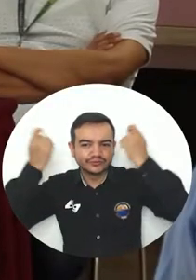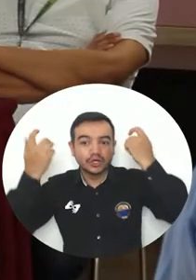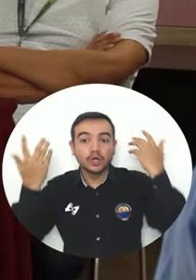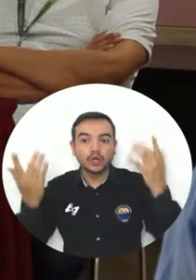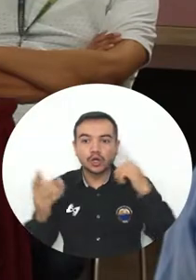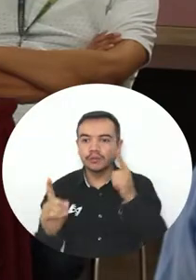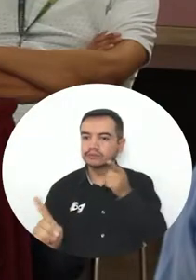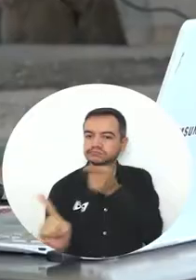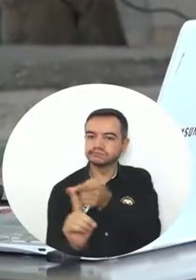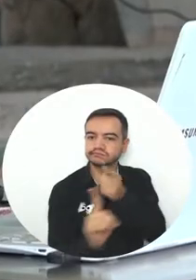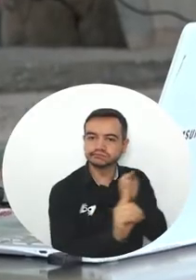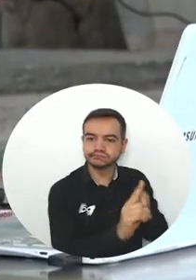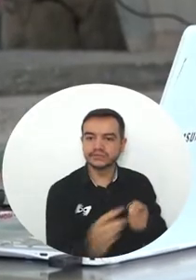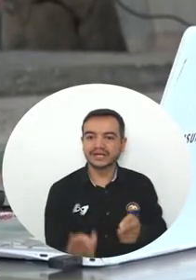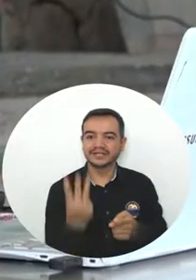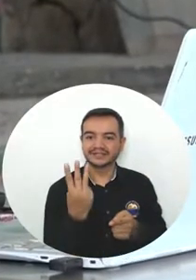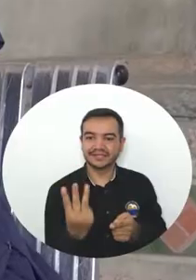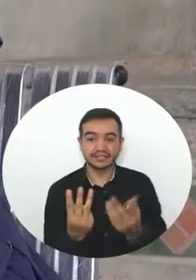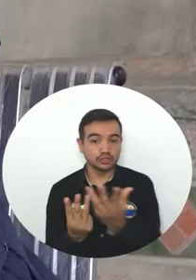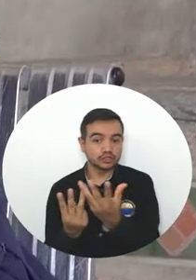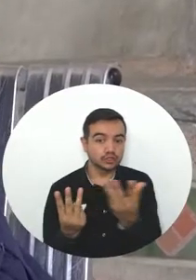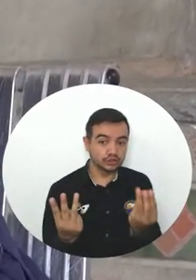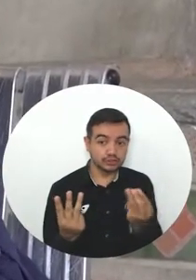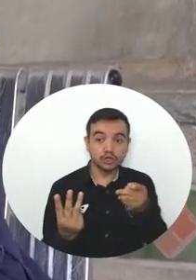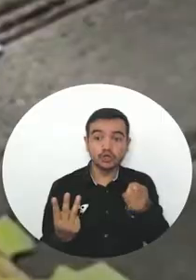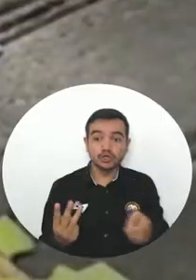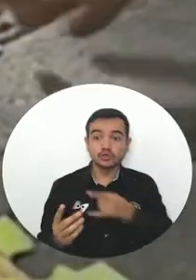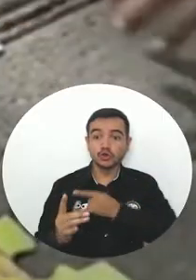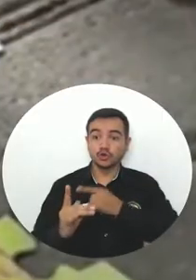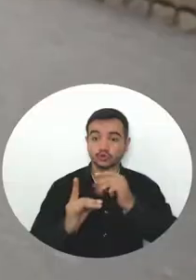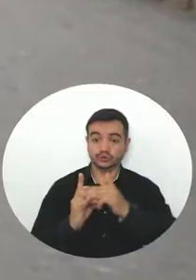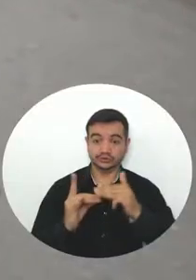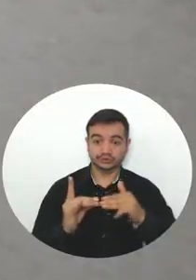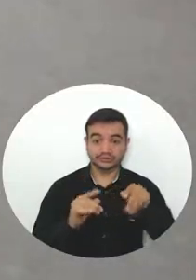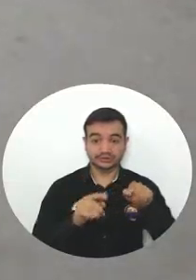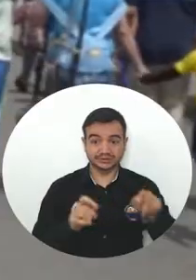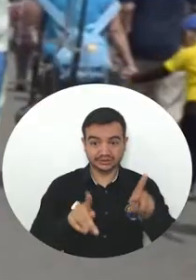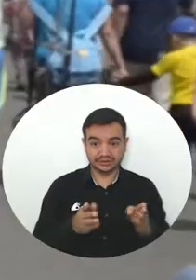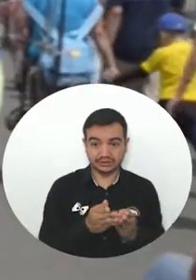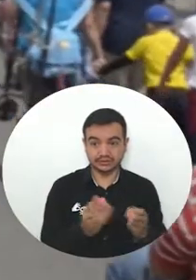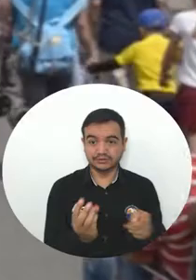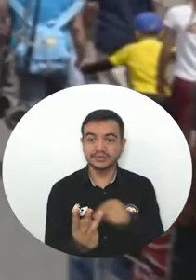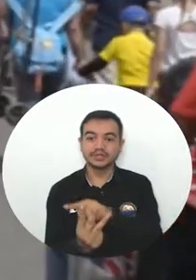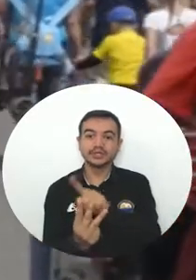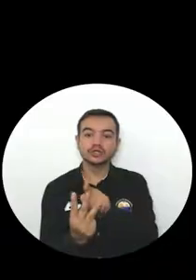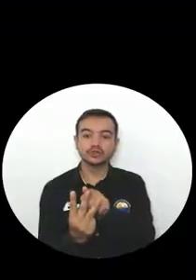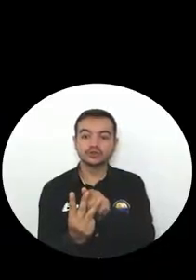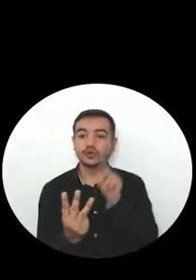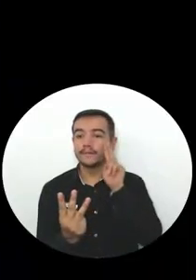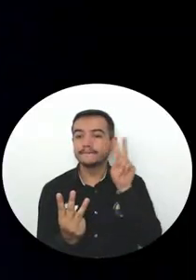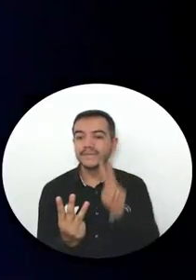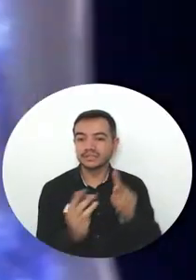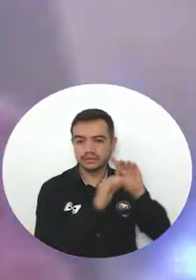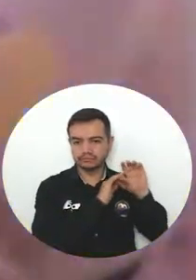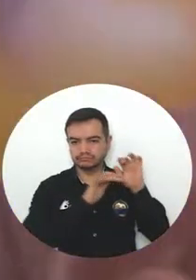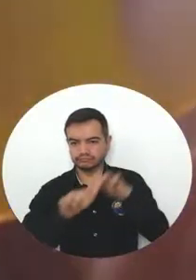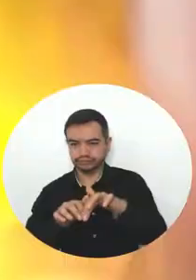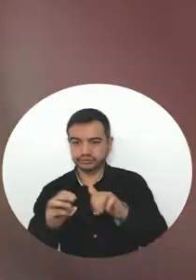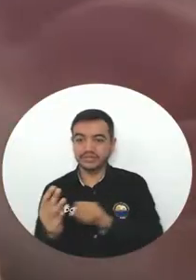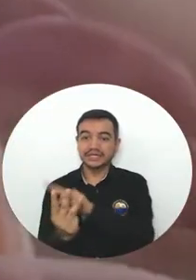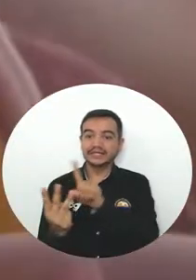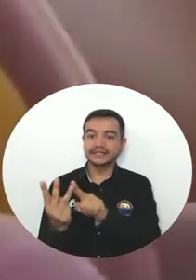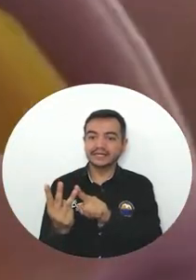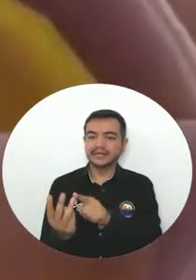tres grandes poblaciones: estudiantes, universitarios, migrantes venezolanos y pacientes con diabetes mellitus tipo 2.